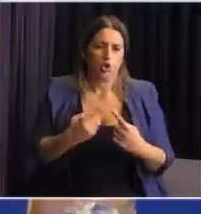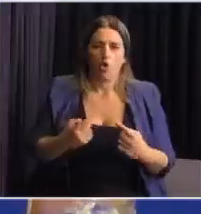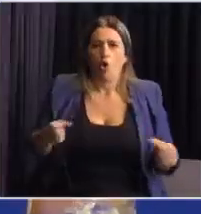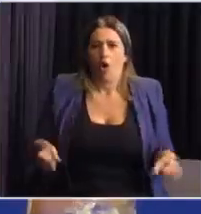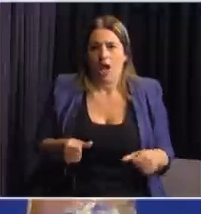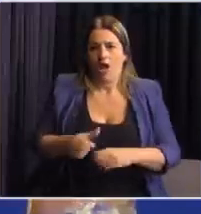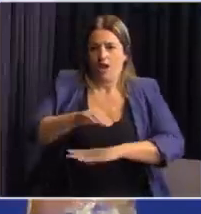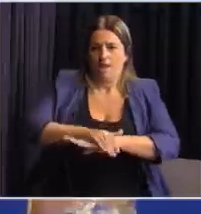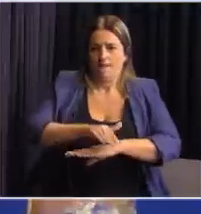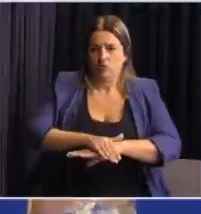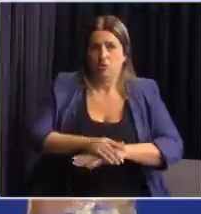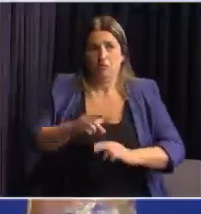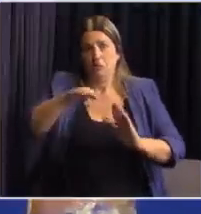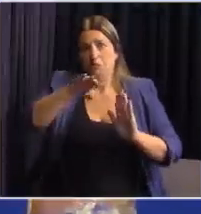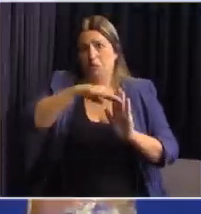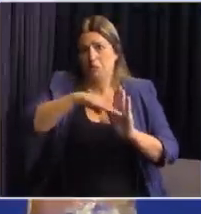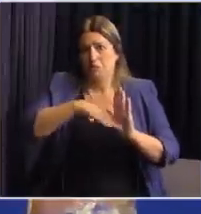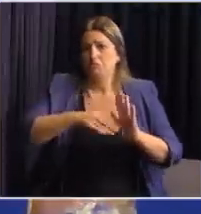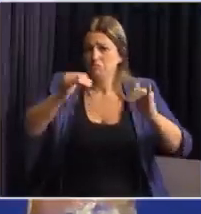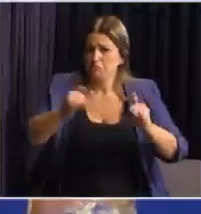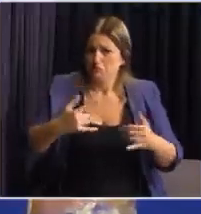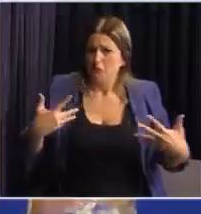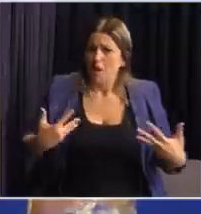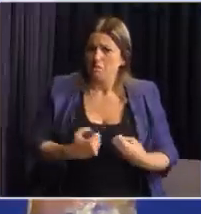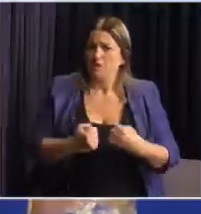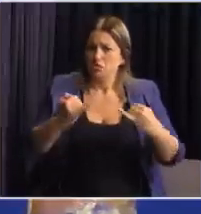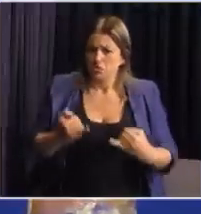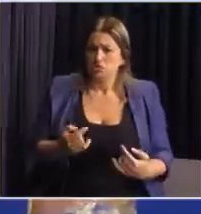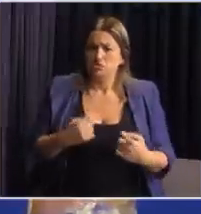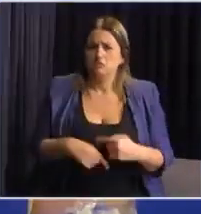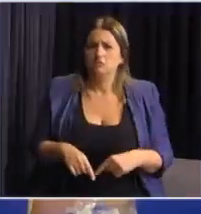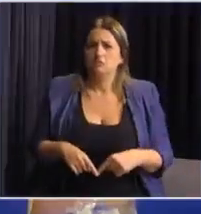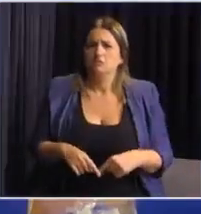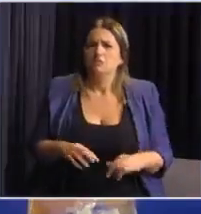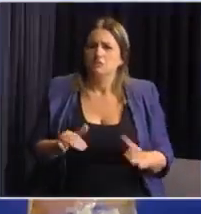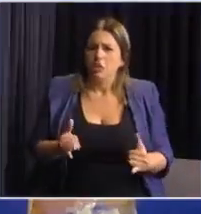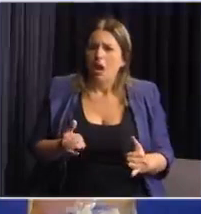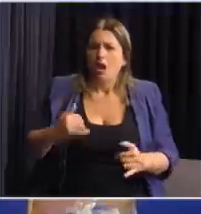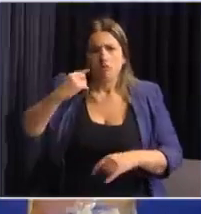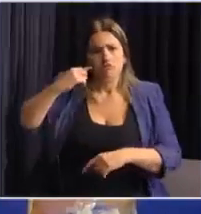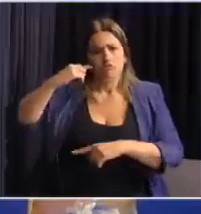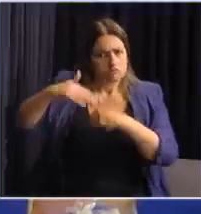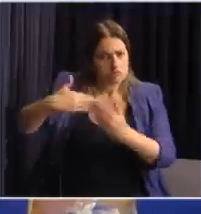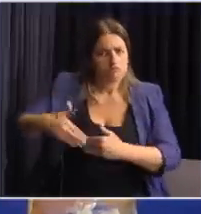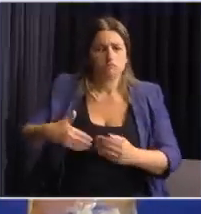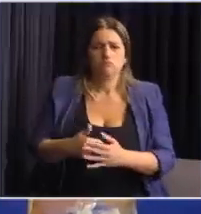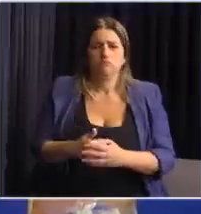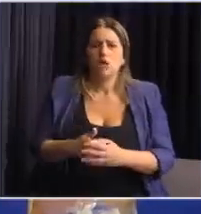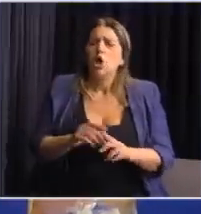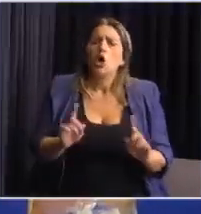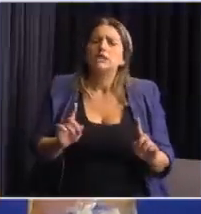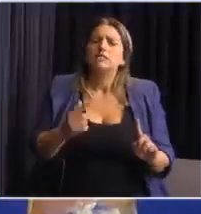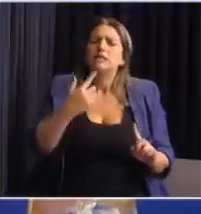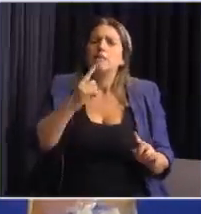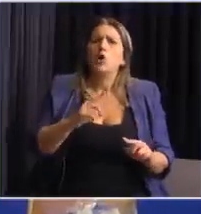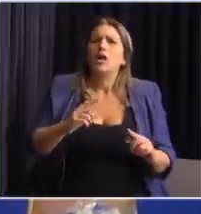y las medidas que se han tomado creo que han tenido un impacto en que ha cedido el crecimiento. No podemos hablar